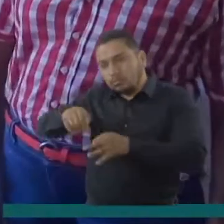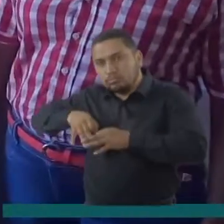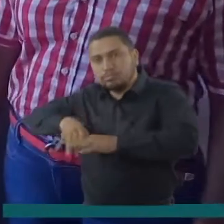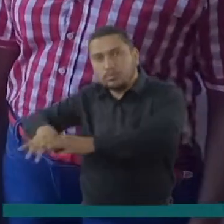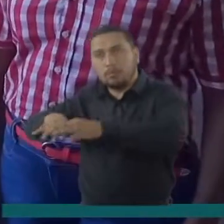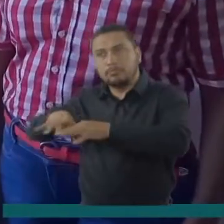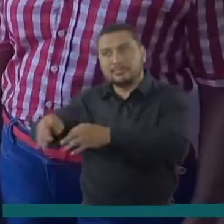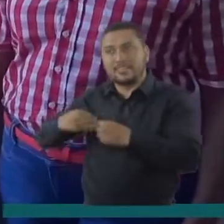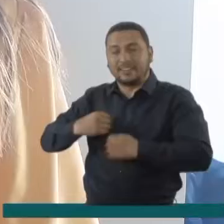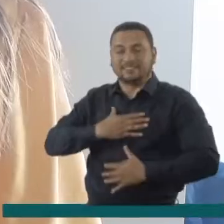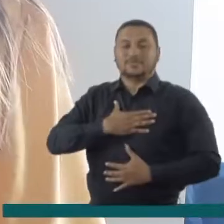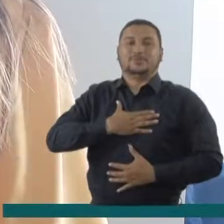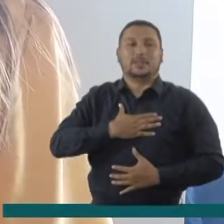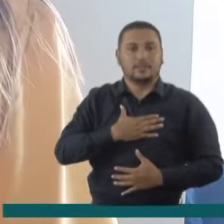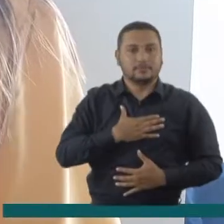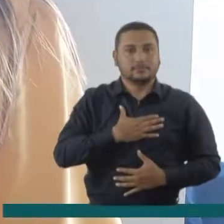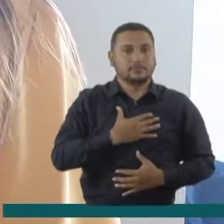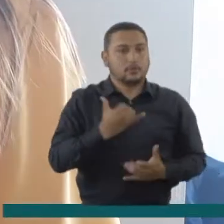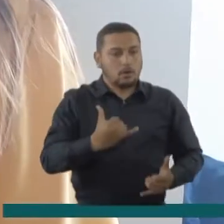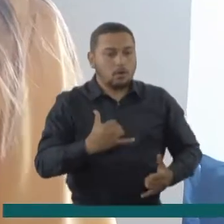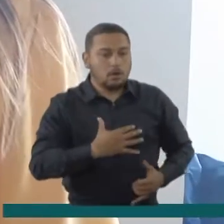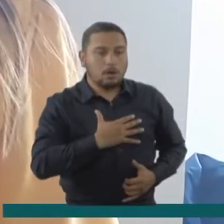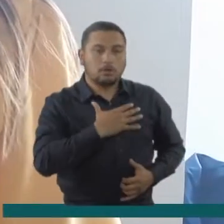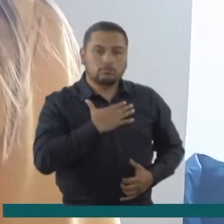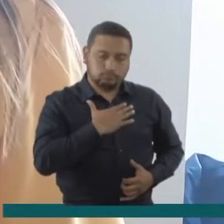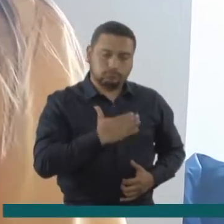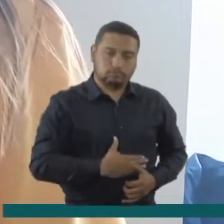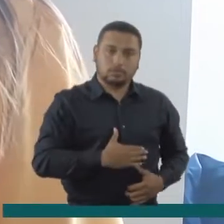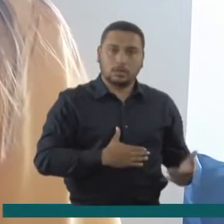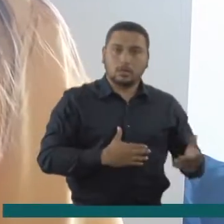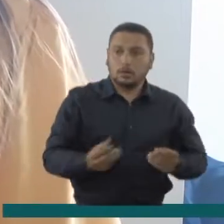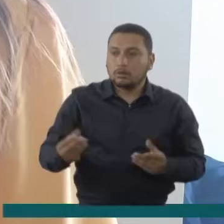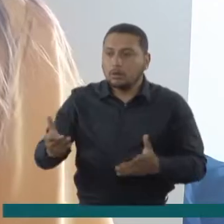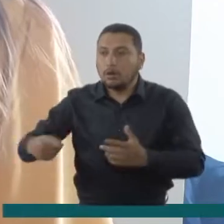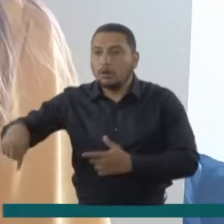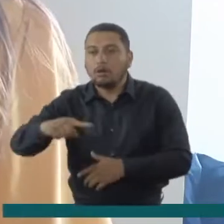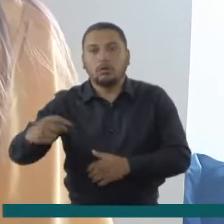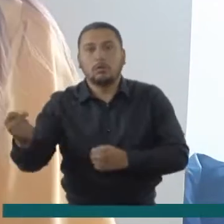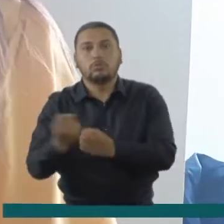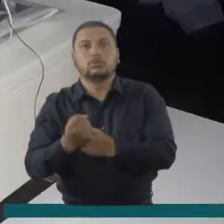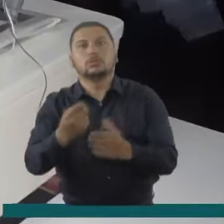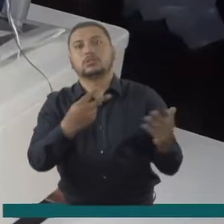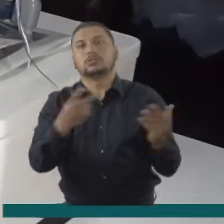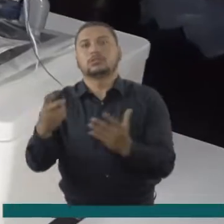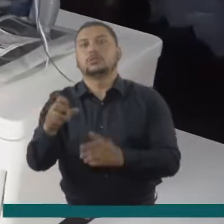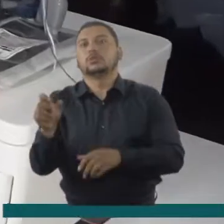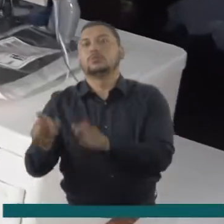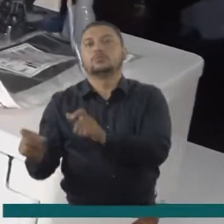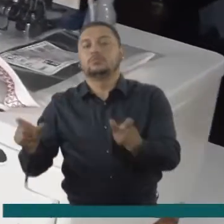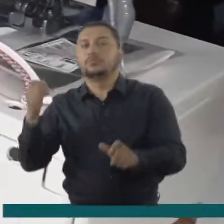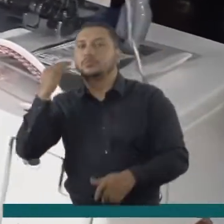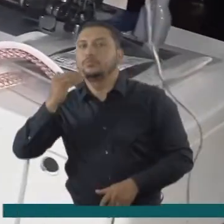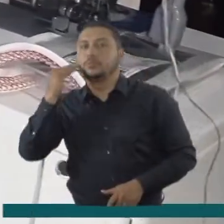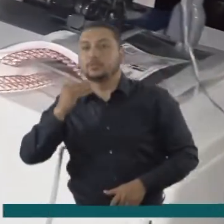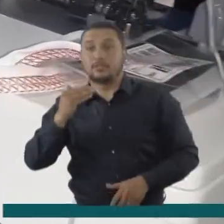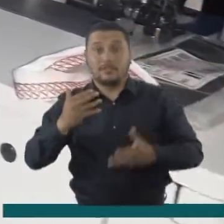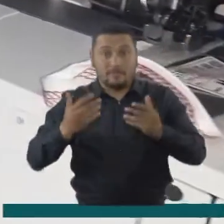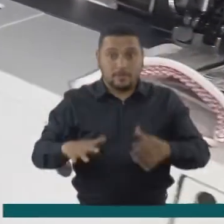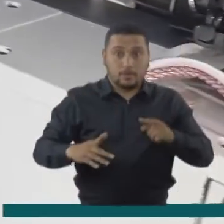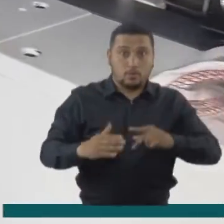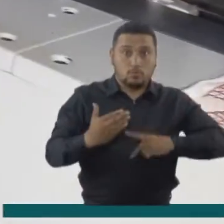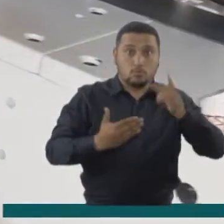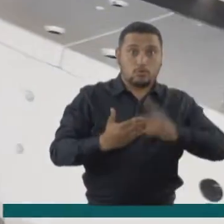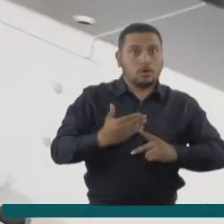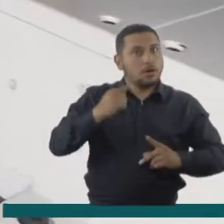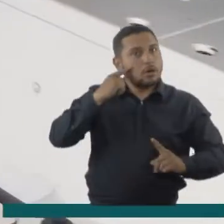plana. Es muy satisfactorio hoy ver que vamos a beneficiar a 700 mujeres a nivel departamental. Al finalizar el programa se busca lograr que